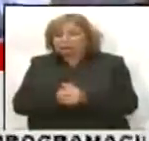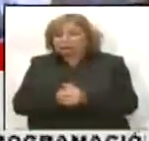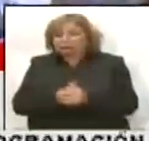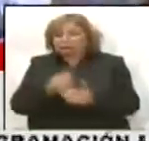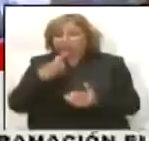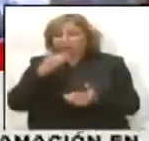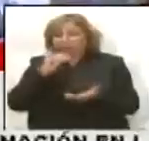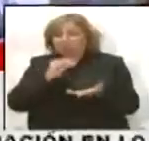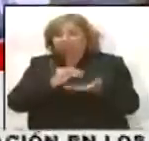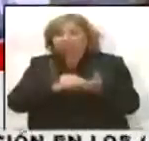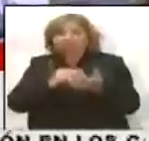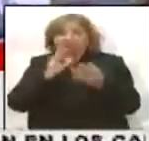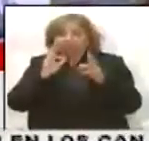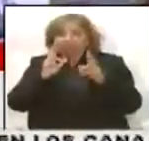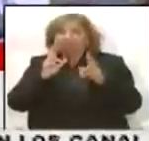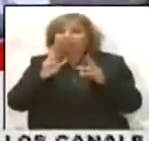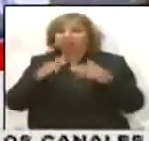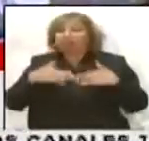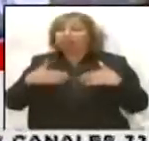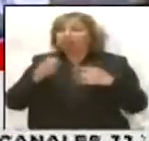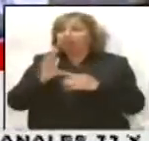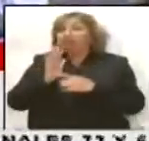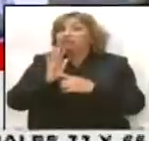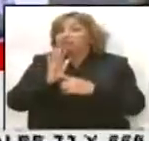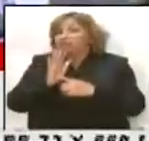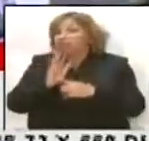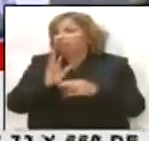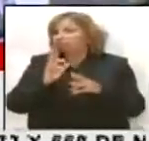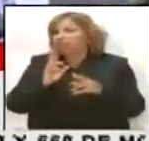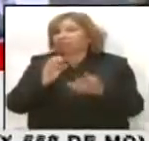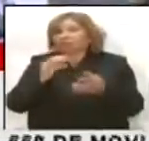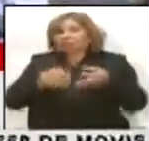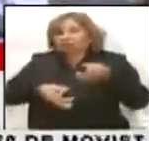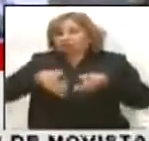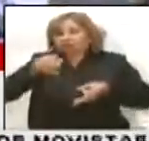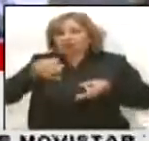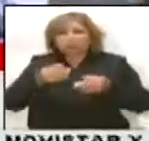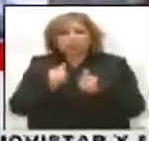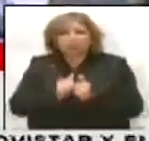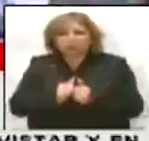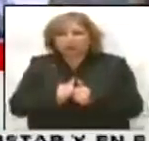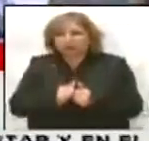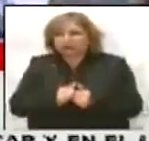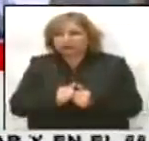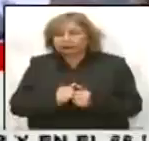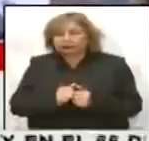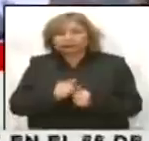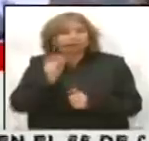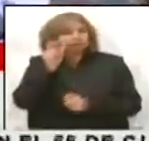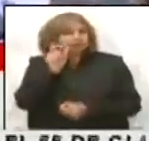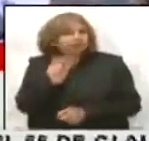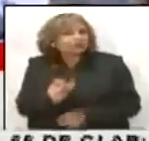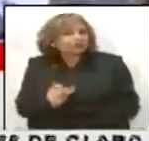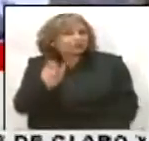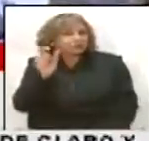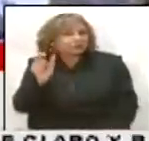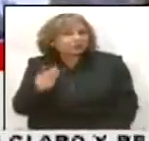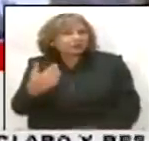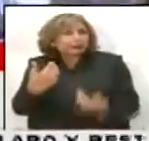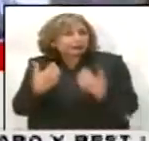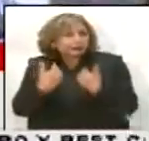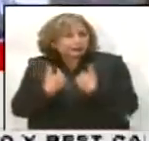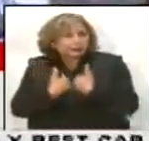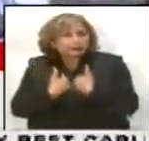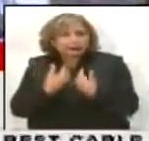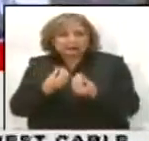judiciales correspondientes, ojalá que eso pueda ser demostrado a nivel del sistema de justicia y que las personas que tengan que